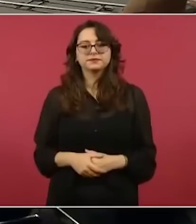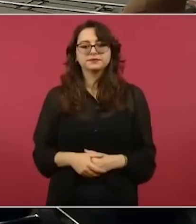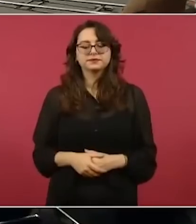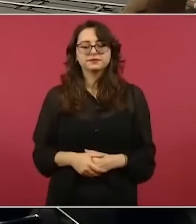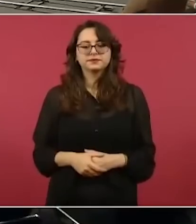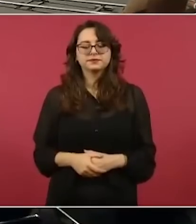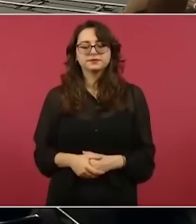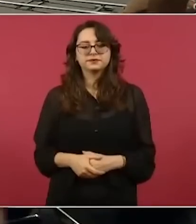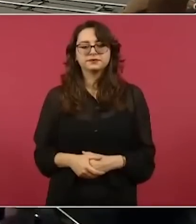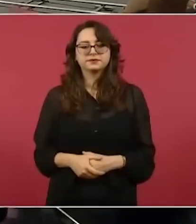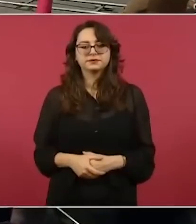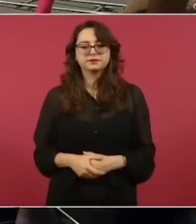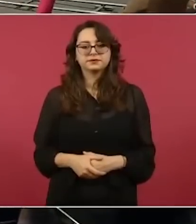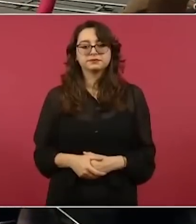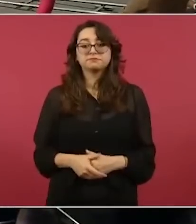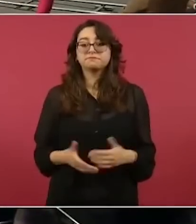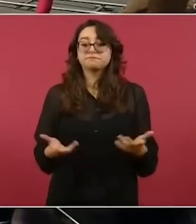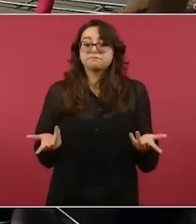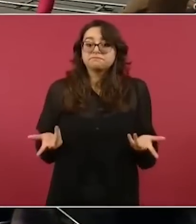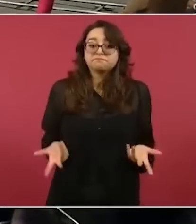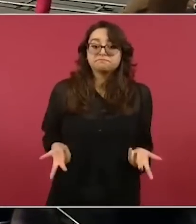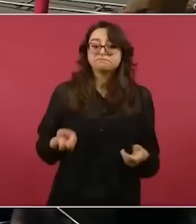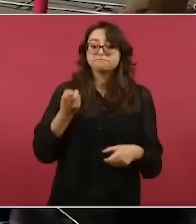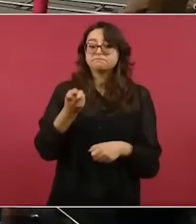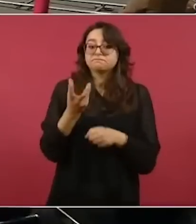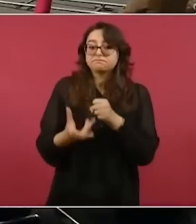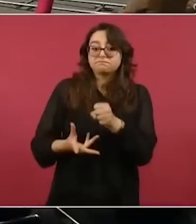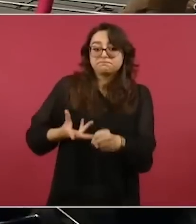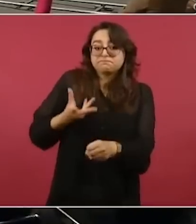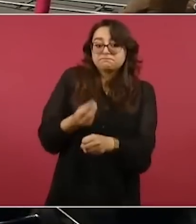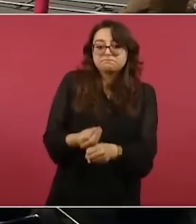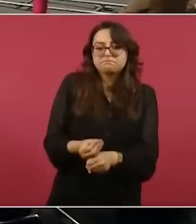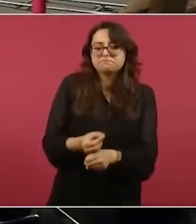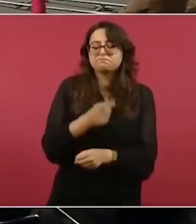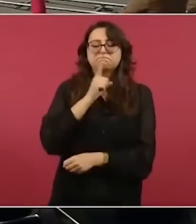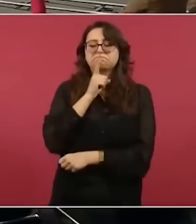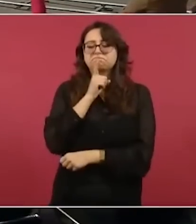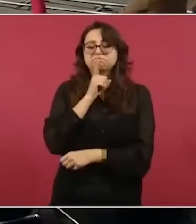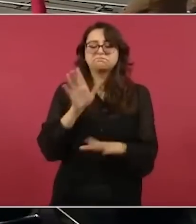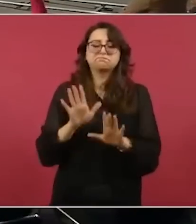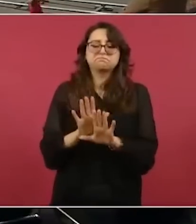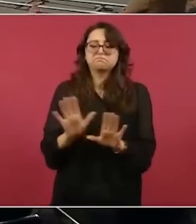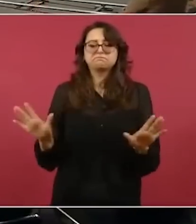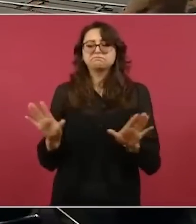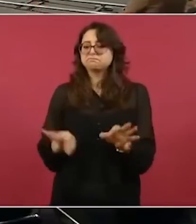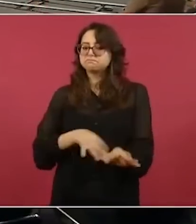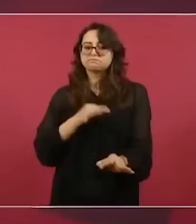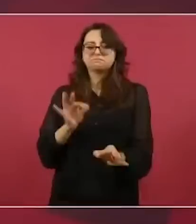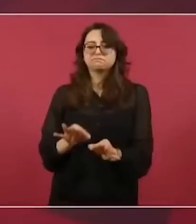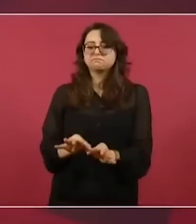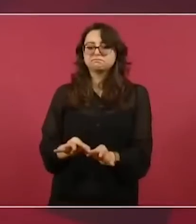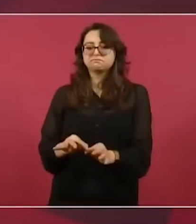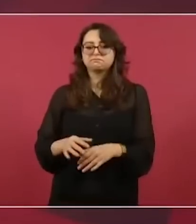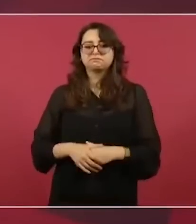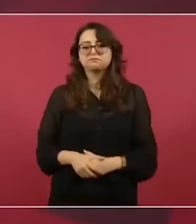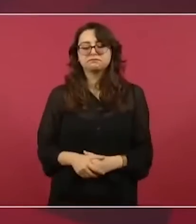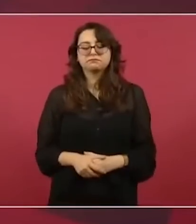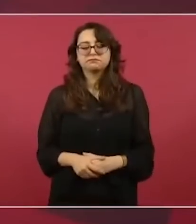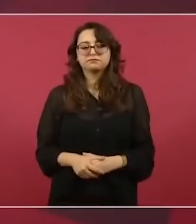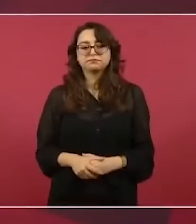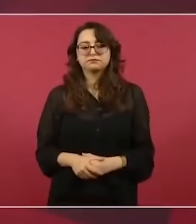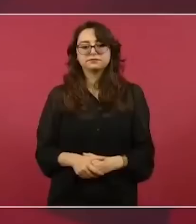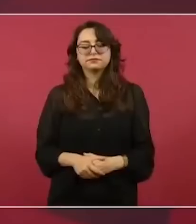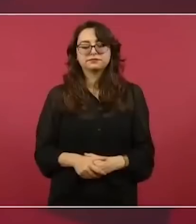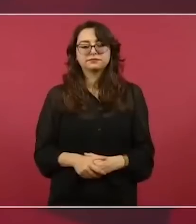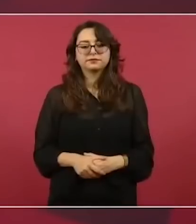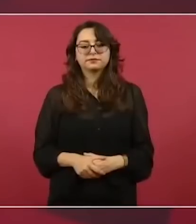Bueno, pues ya no hay nada que agregar. Solo decirle a